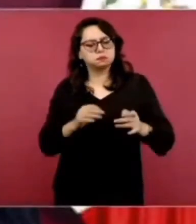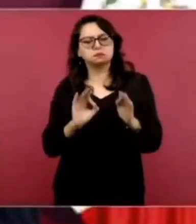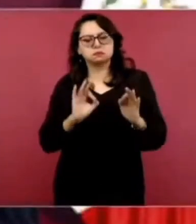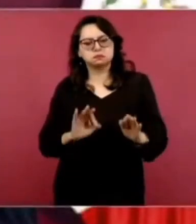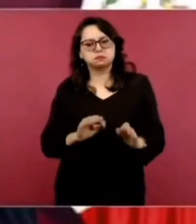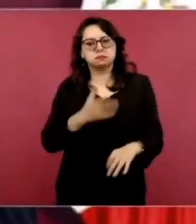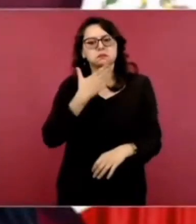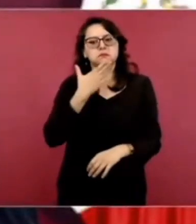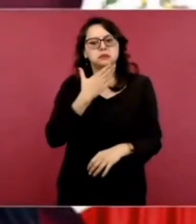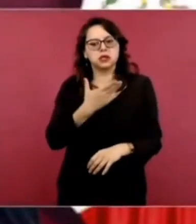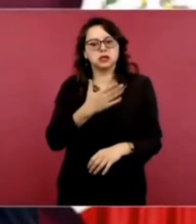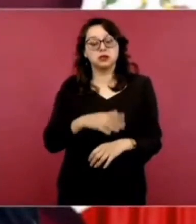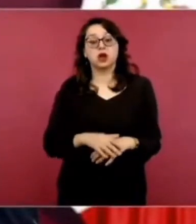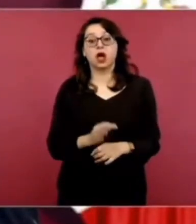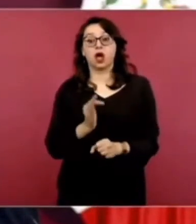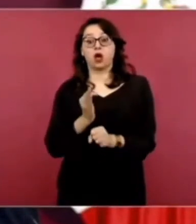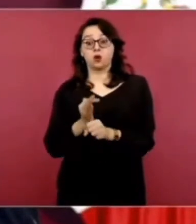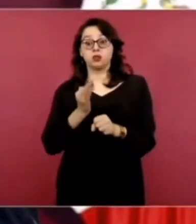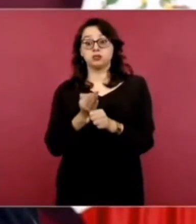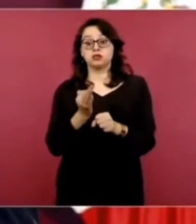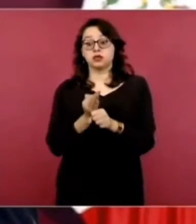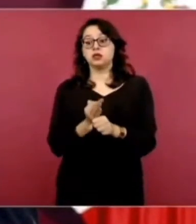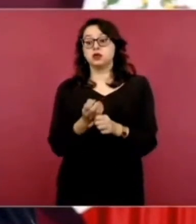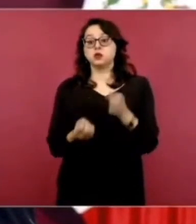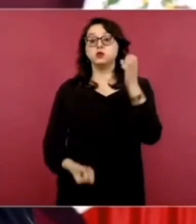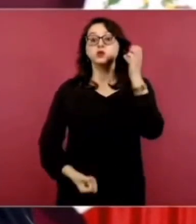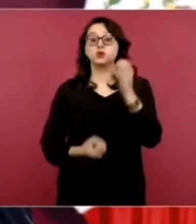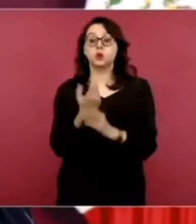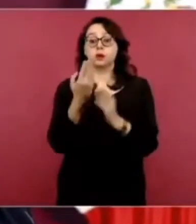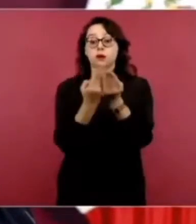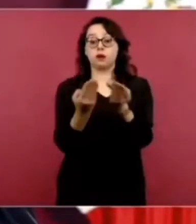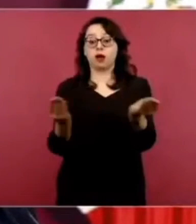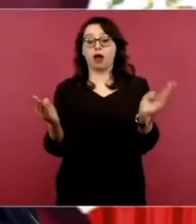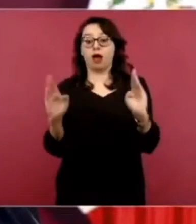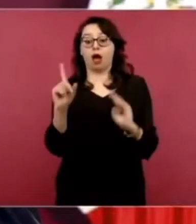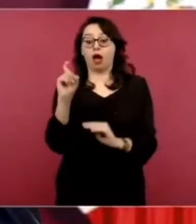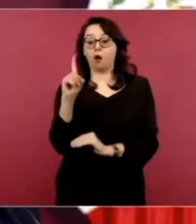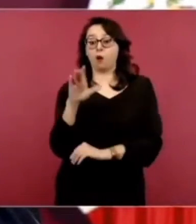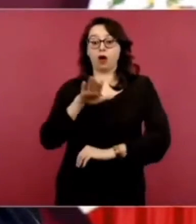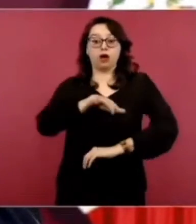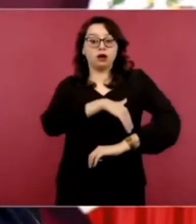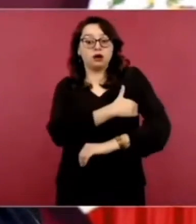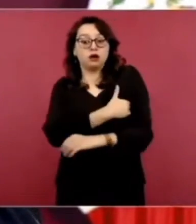Esta obra la hicimos en conjunto, en tiempo récord,